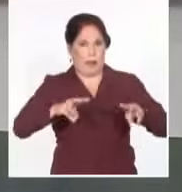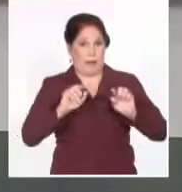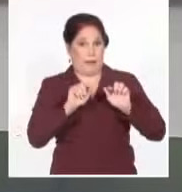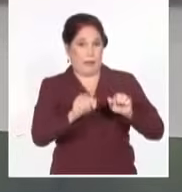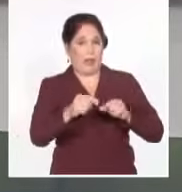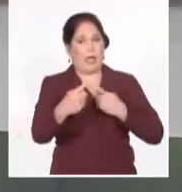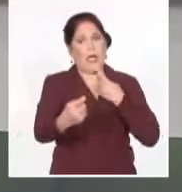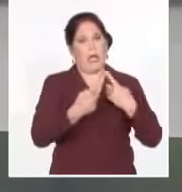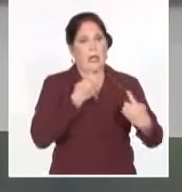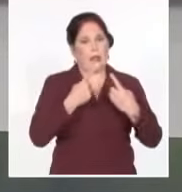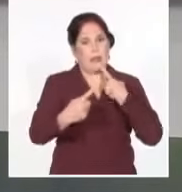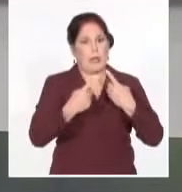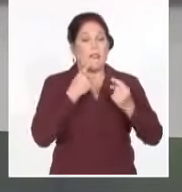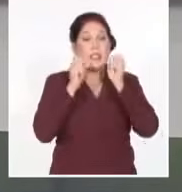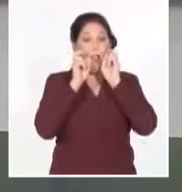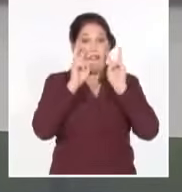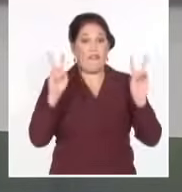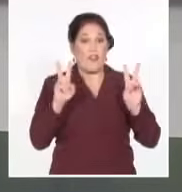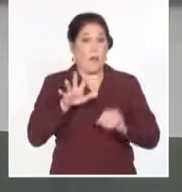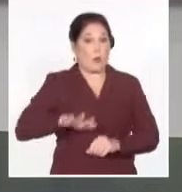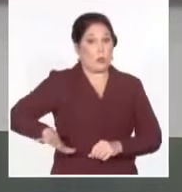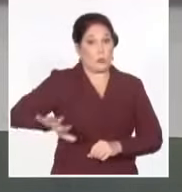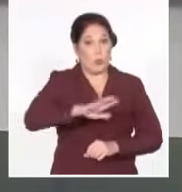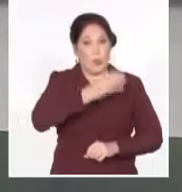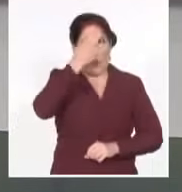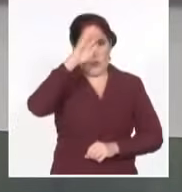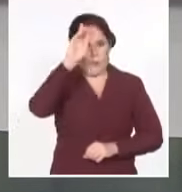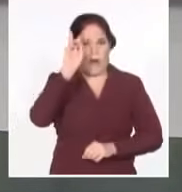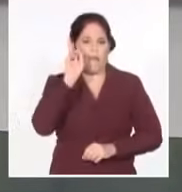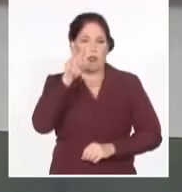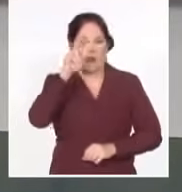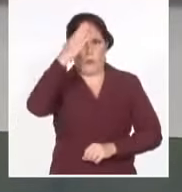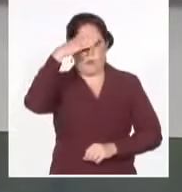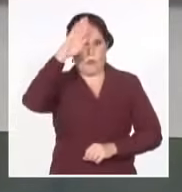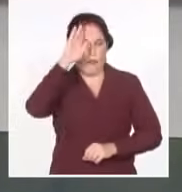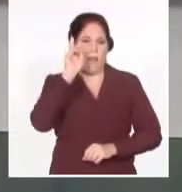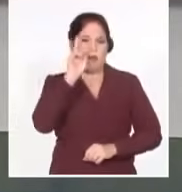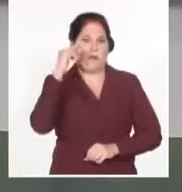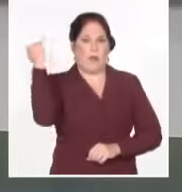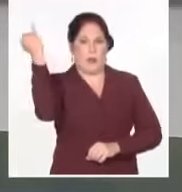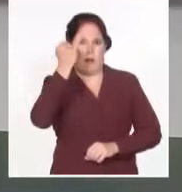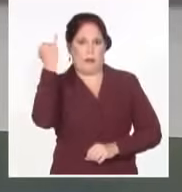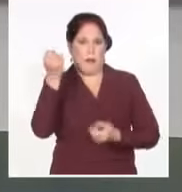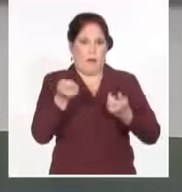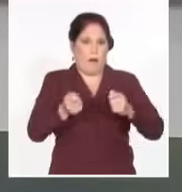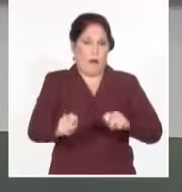entrevista se transmitirá simultáneamente por Cubavisión, Cubavisión Internacional, Canal Caribe, Radio